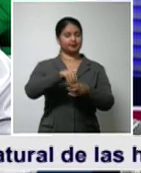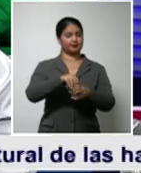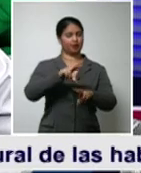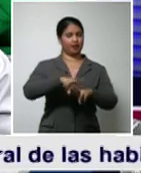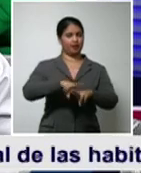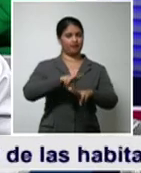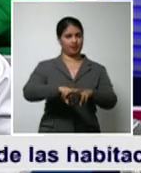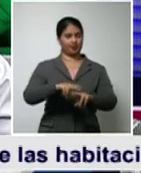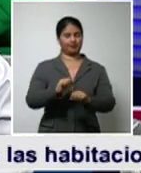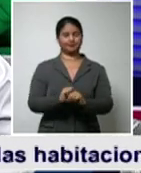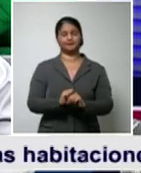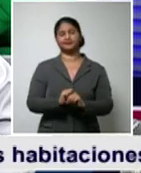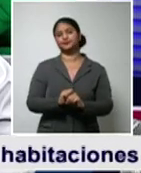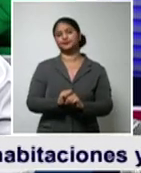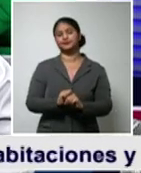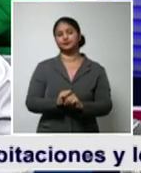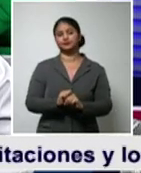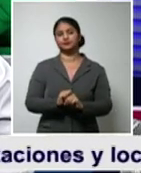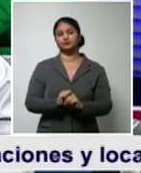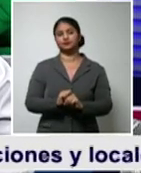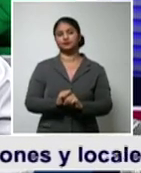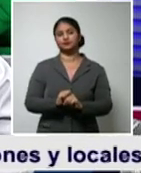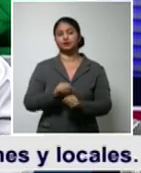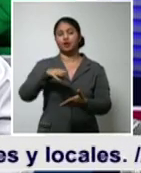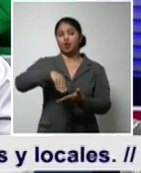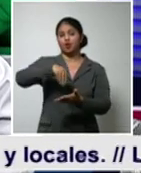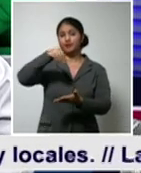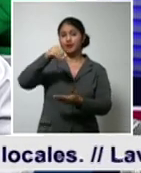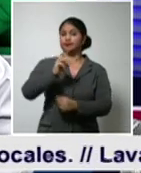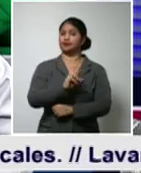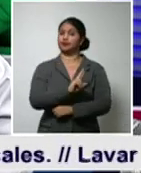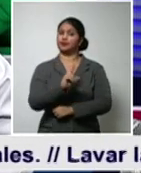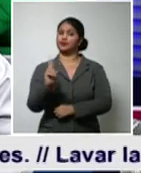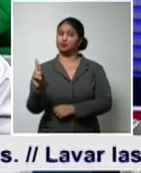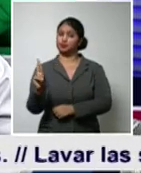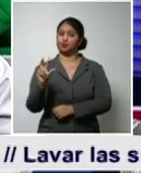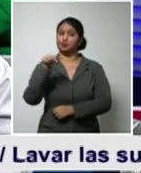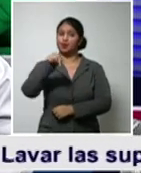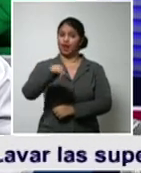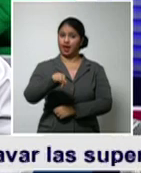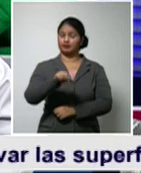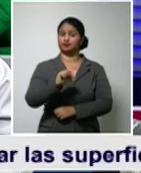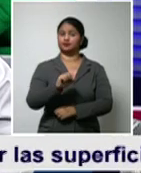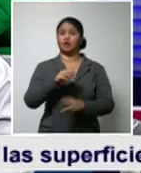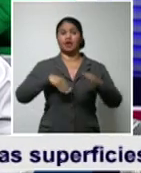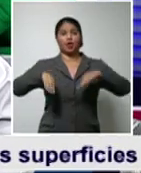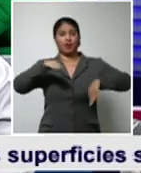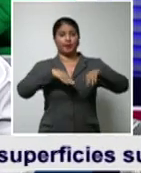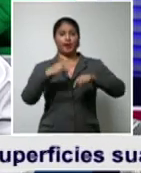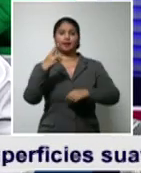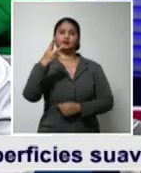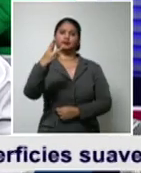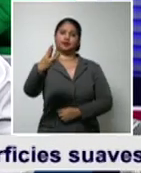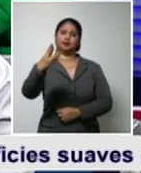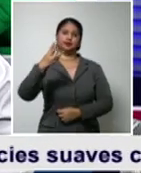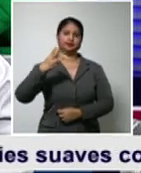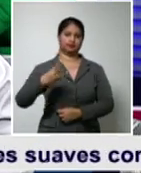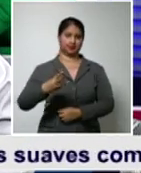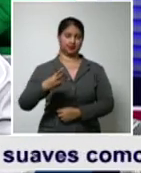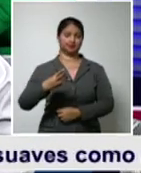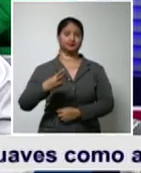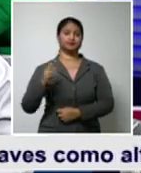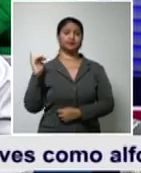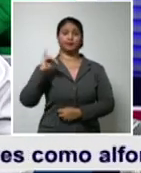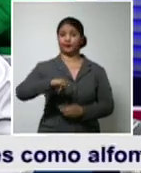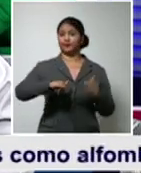de Plaza de la Revolución y de Playa, 3 casos importados de cada